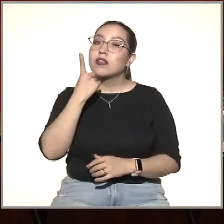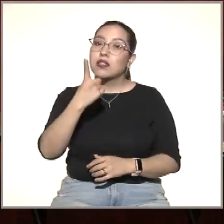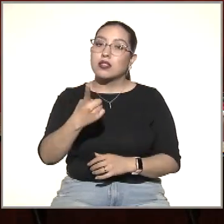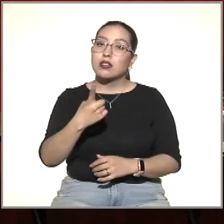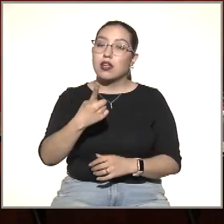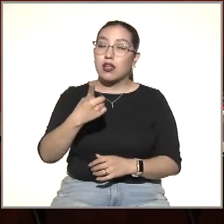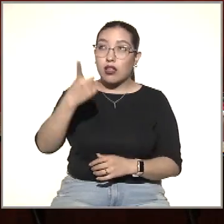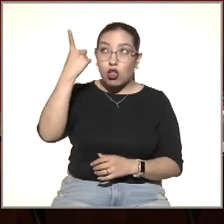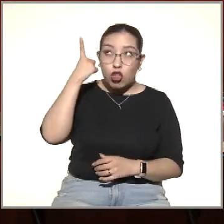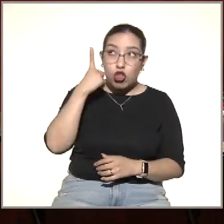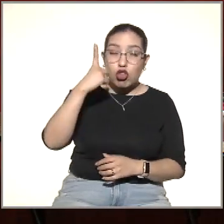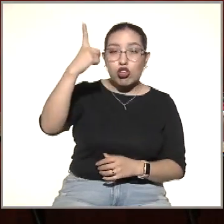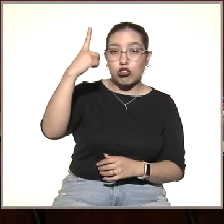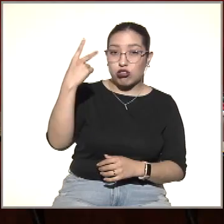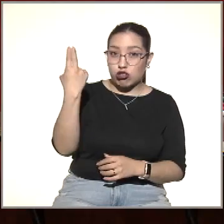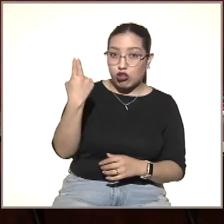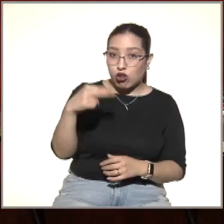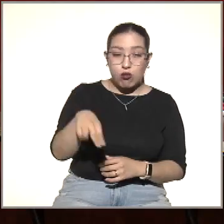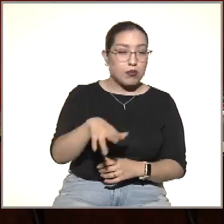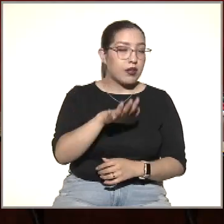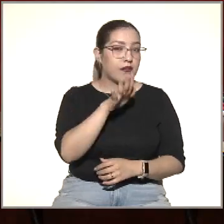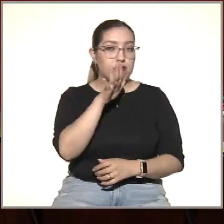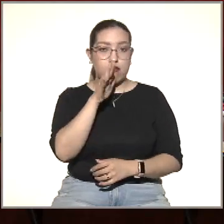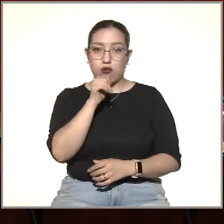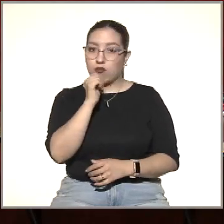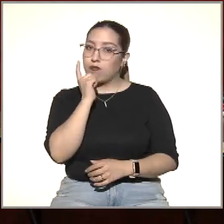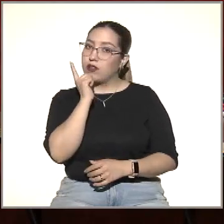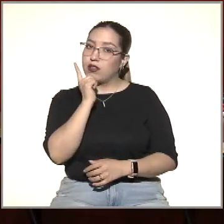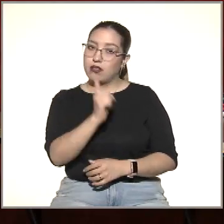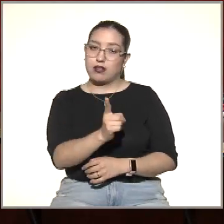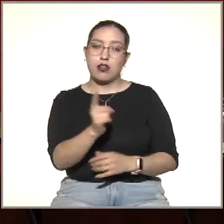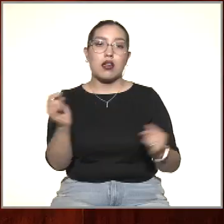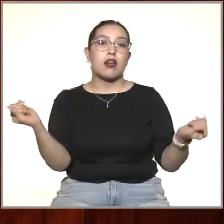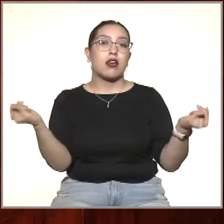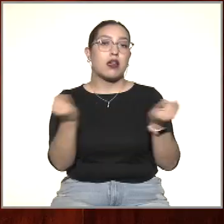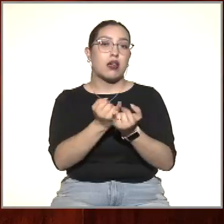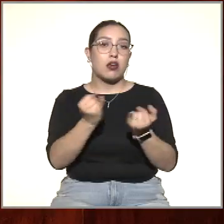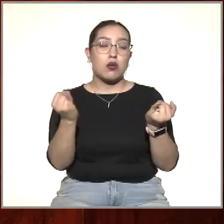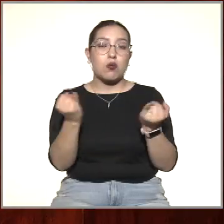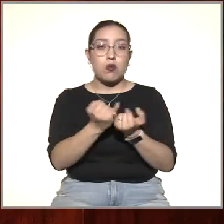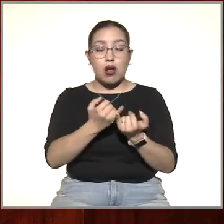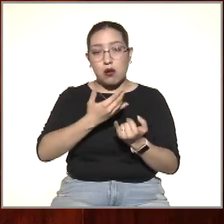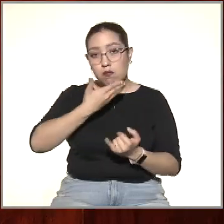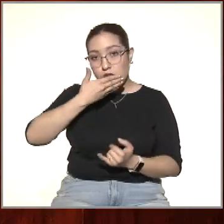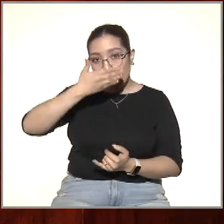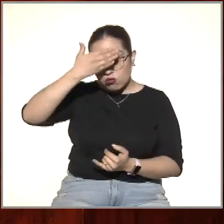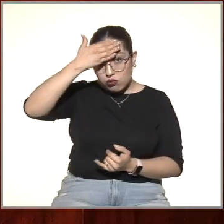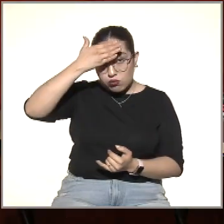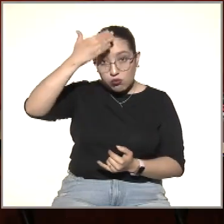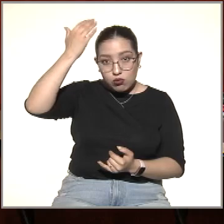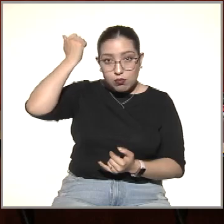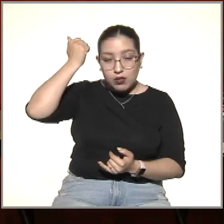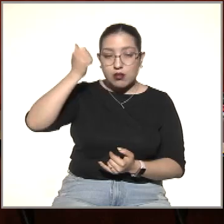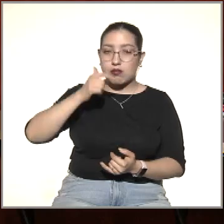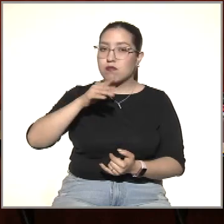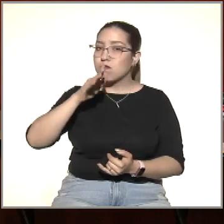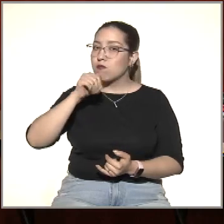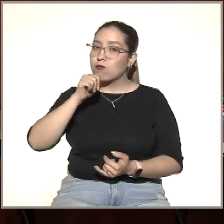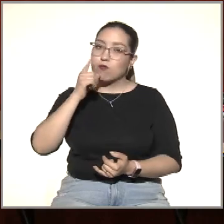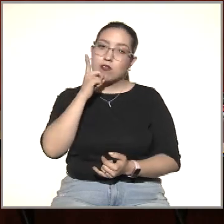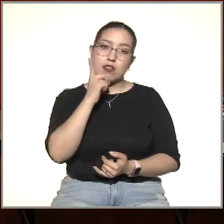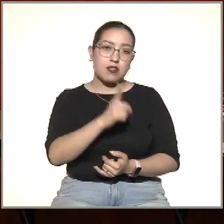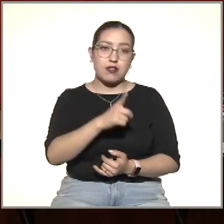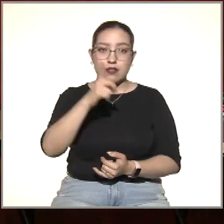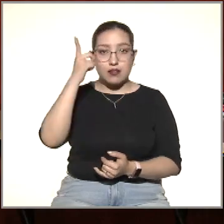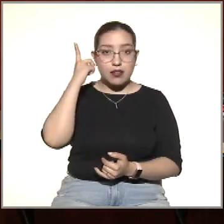Dios. Lo mismo en la religión musulmana, no se puede decir el nombre de Dios. Dios